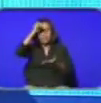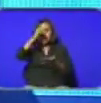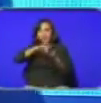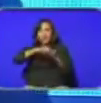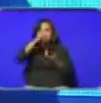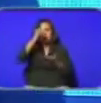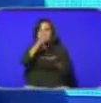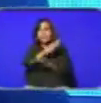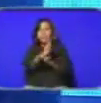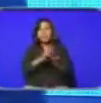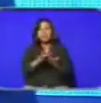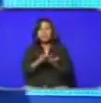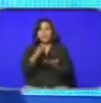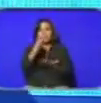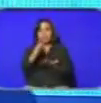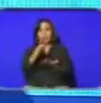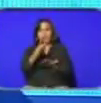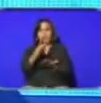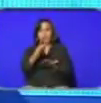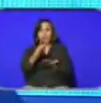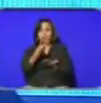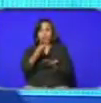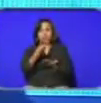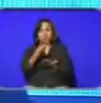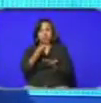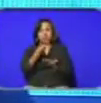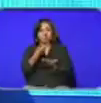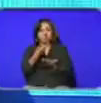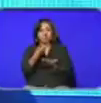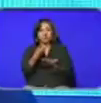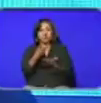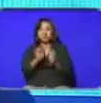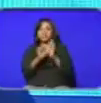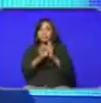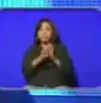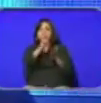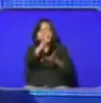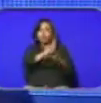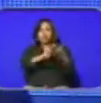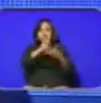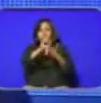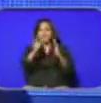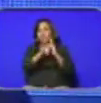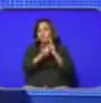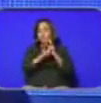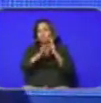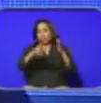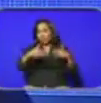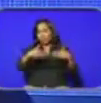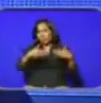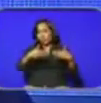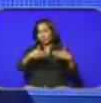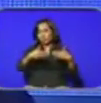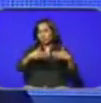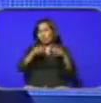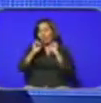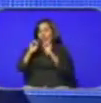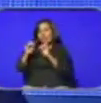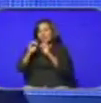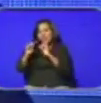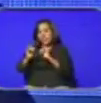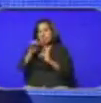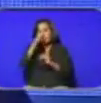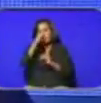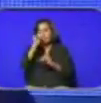sociedad. Y es bien sencillo. En el caso particular de la Universidad Tecnológica de Panamá, en lo que es formación de ingenieros, de